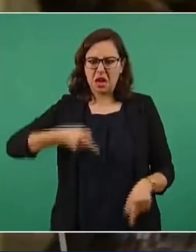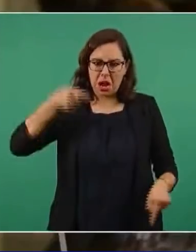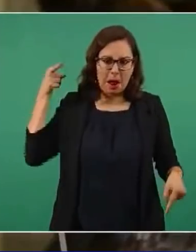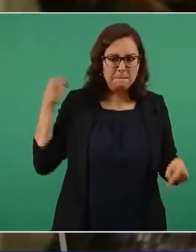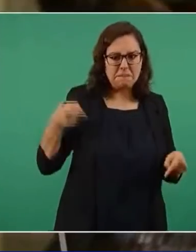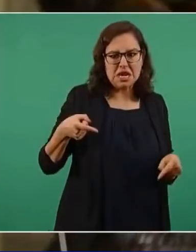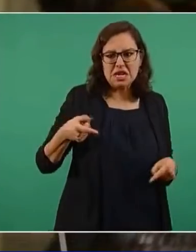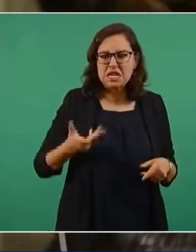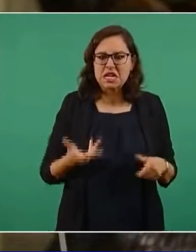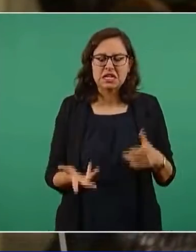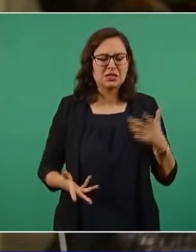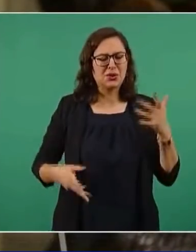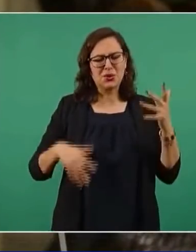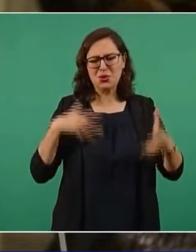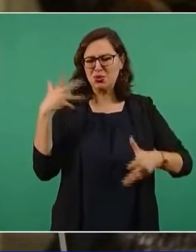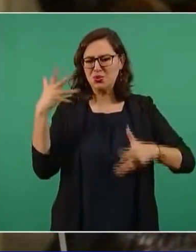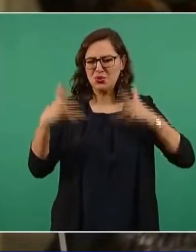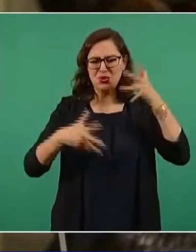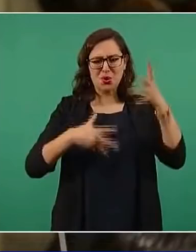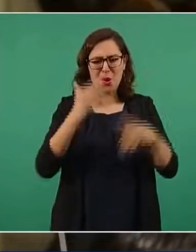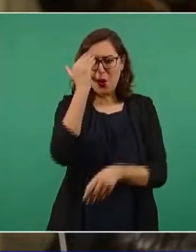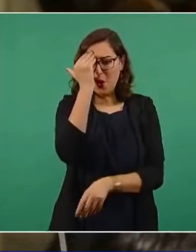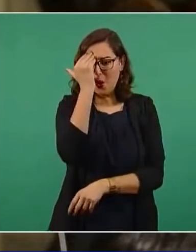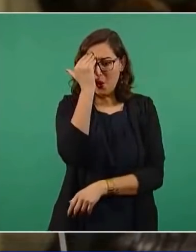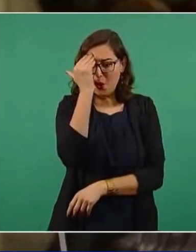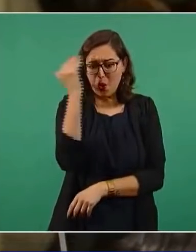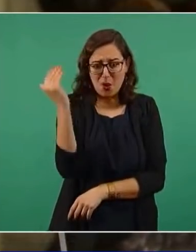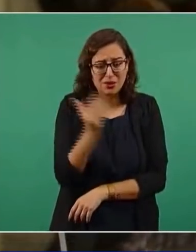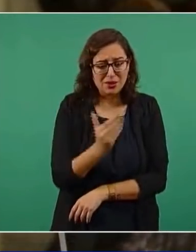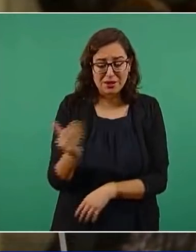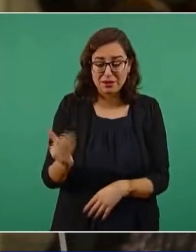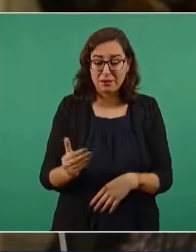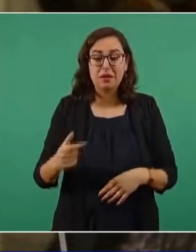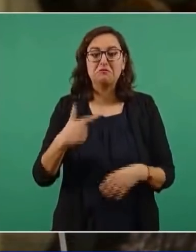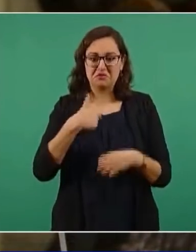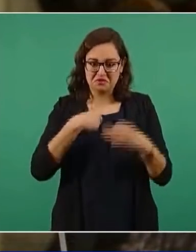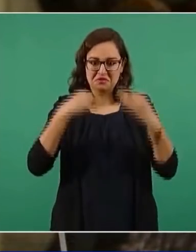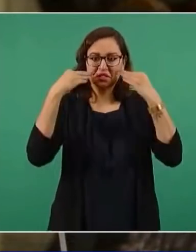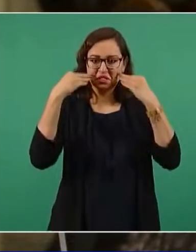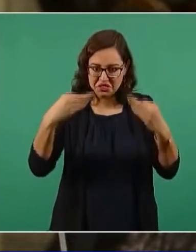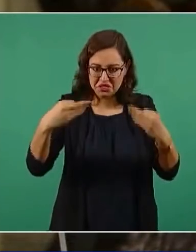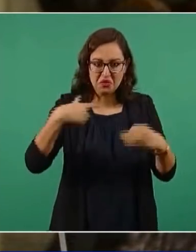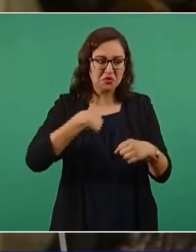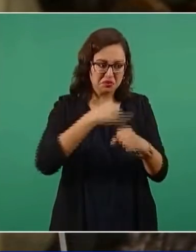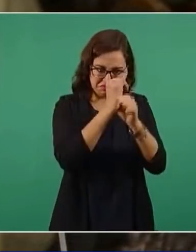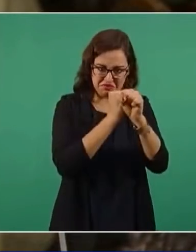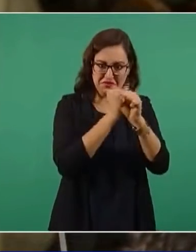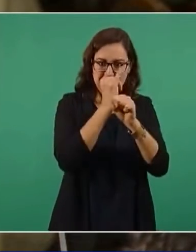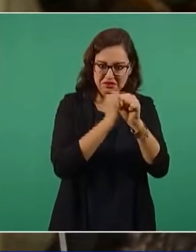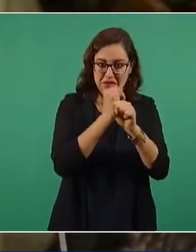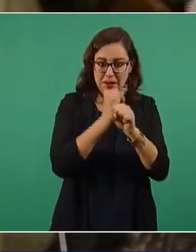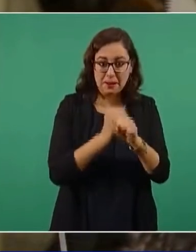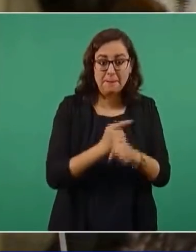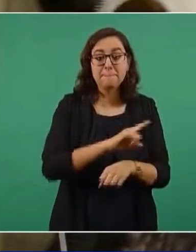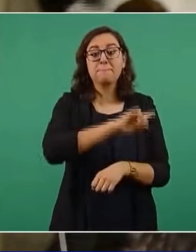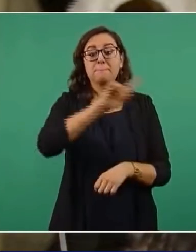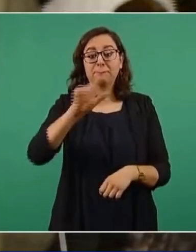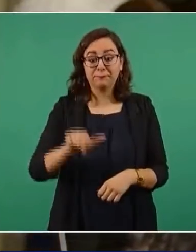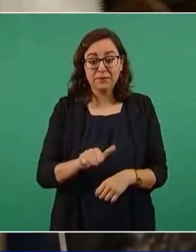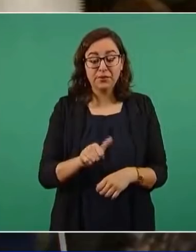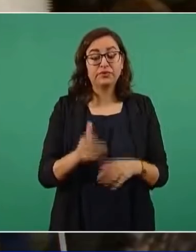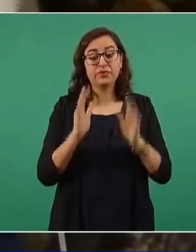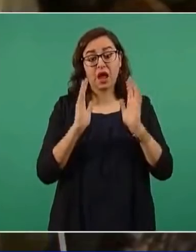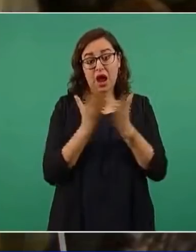pelea de este botín de dinero. Cuando llegó el nuevo gobierno, el